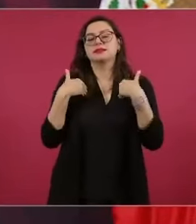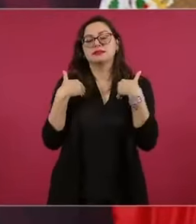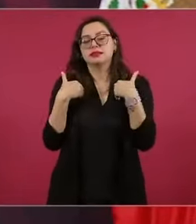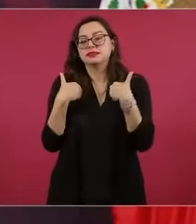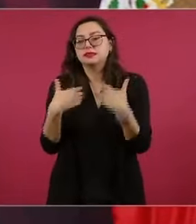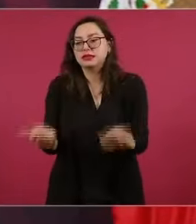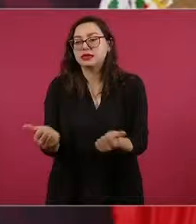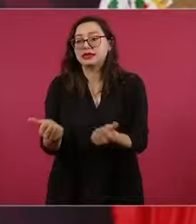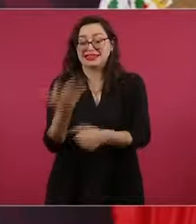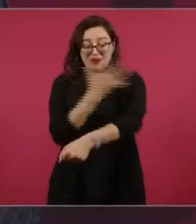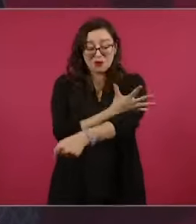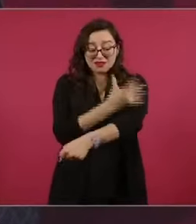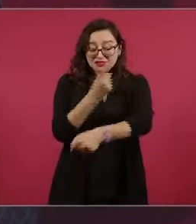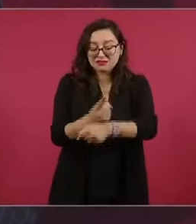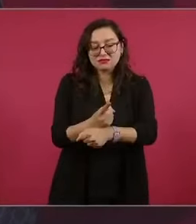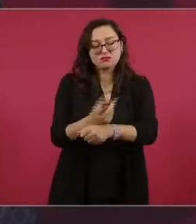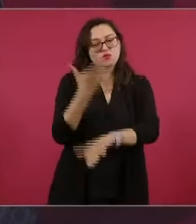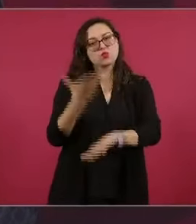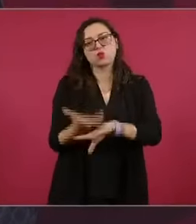la honestidad,